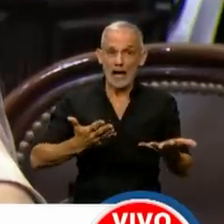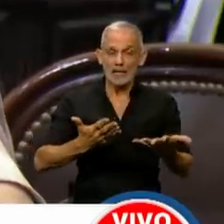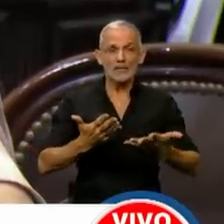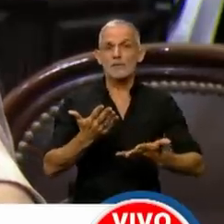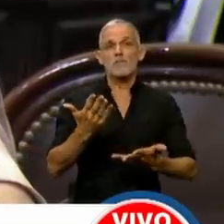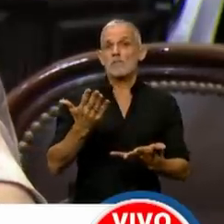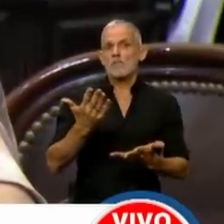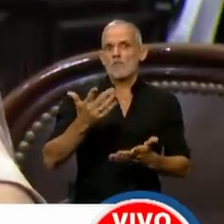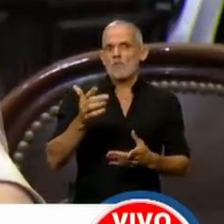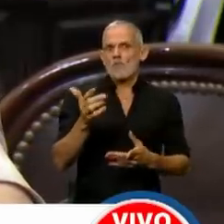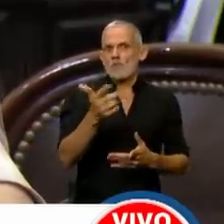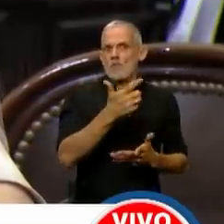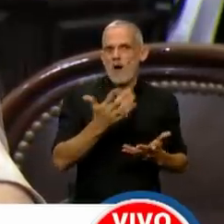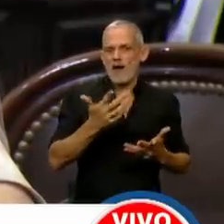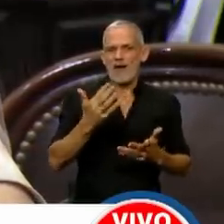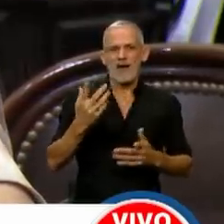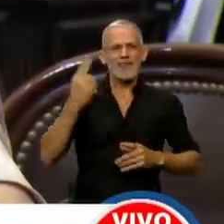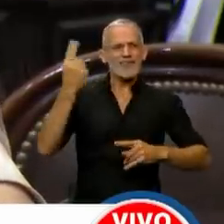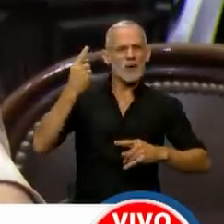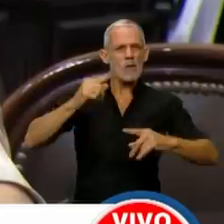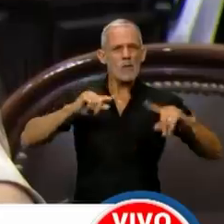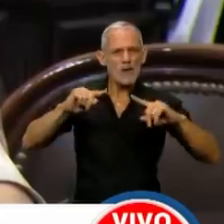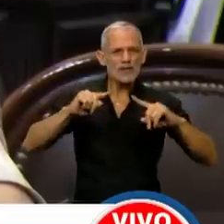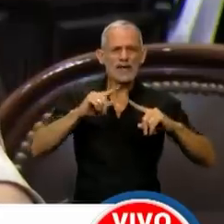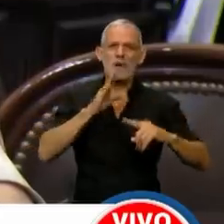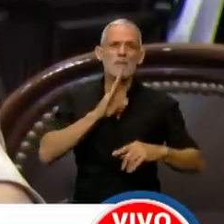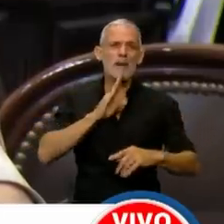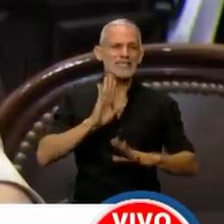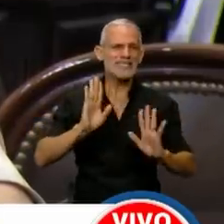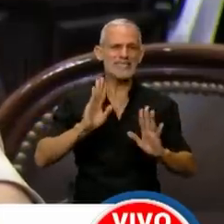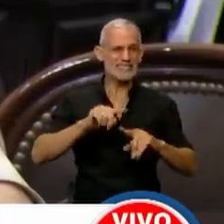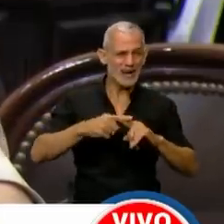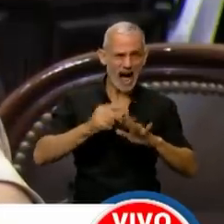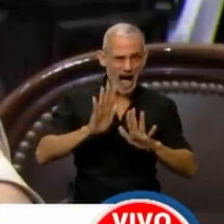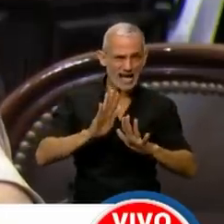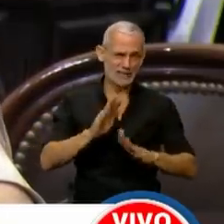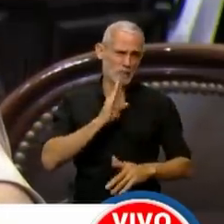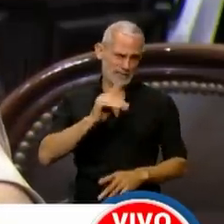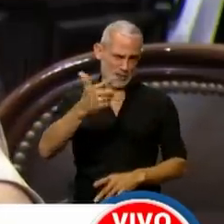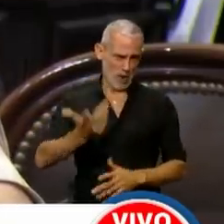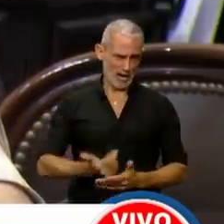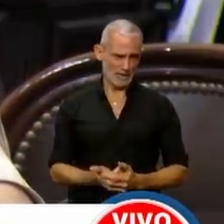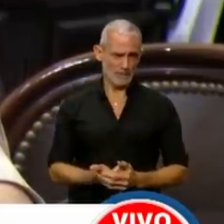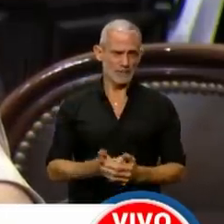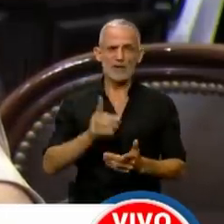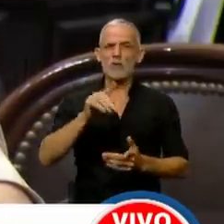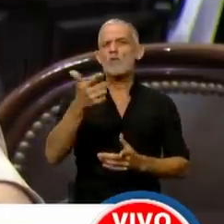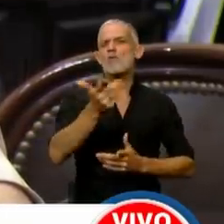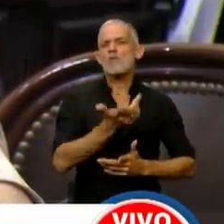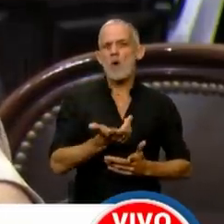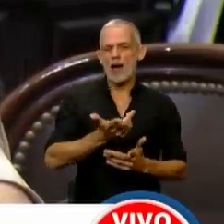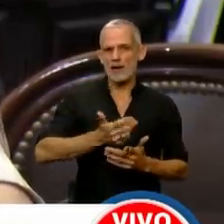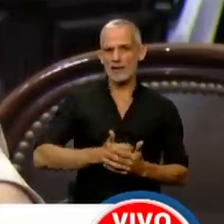no acompaña a la dirigencia política en los últimos tiempos. Lo que menos